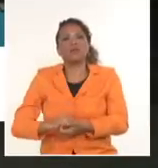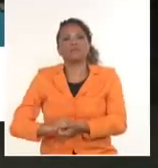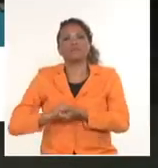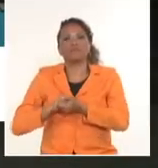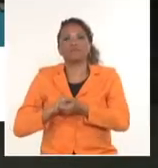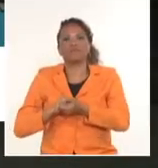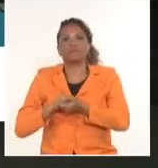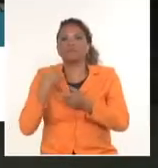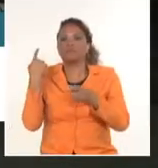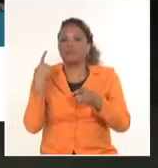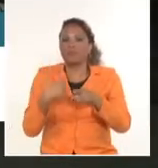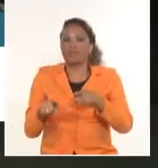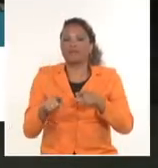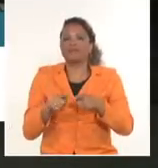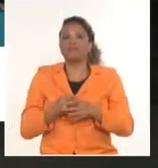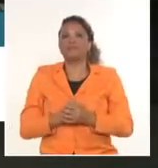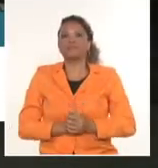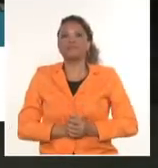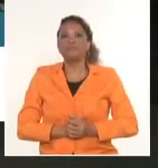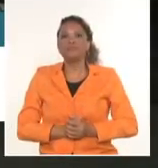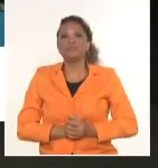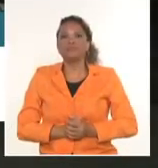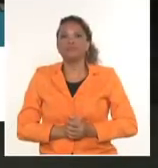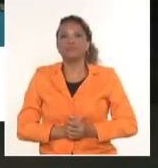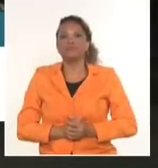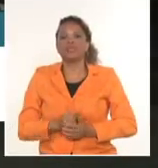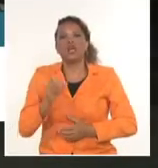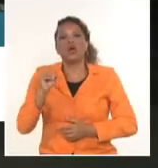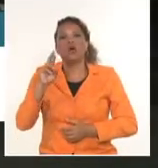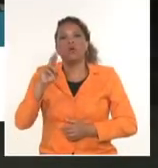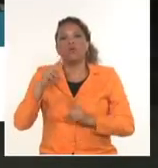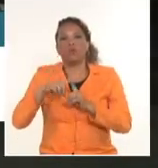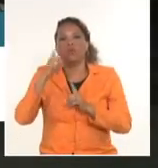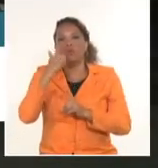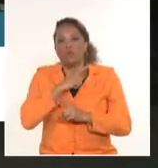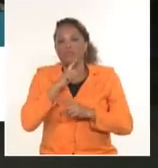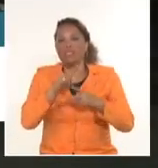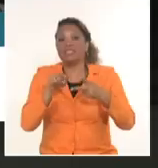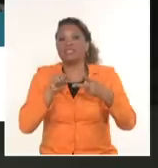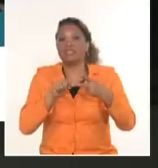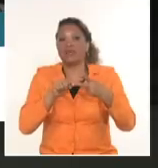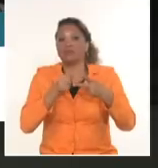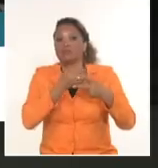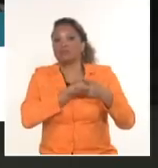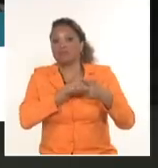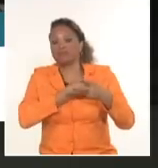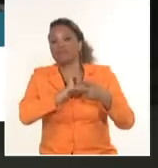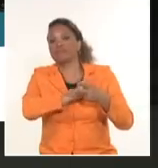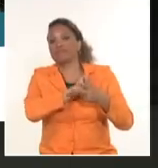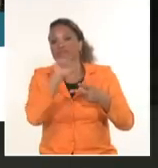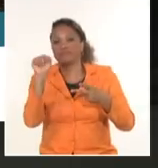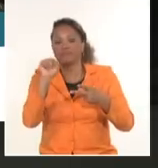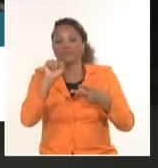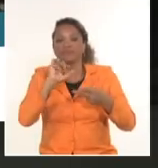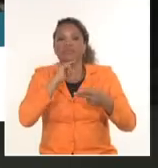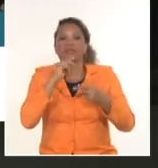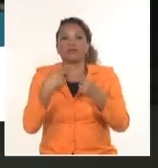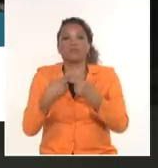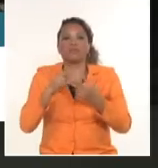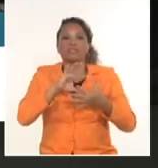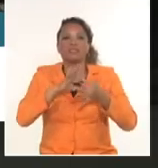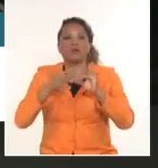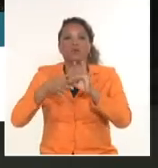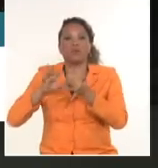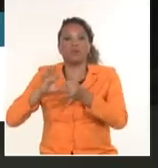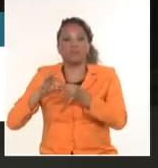un Horta que, por supuesto, que consigue su segunda medalla en Juegos Olímpicos. Y bueno,